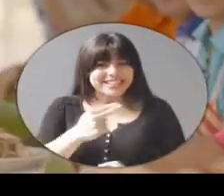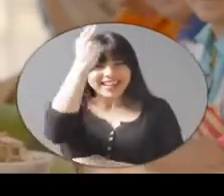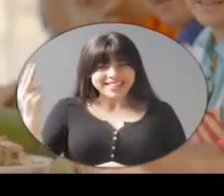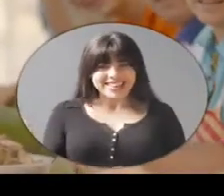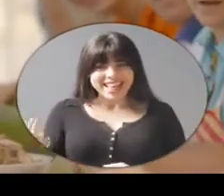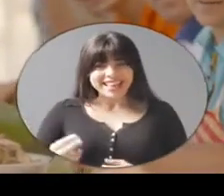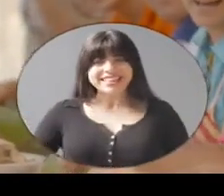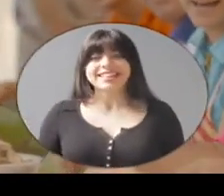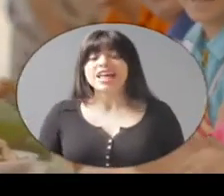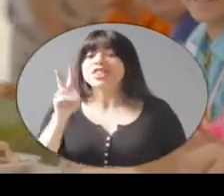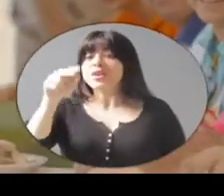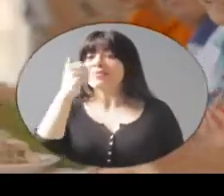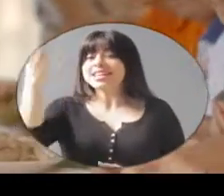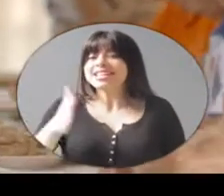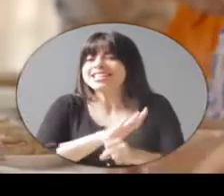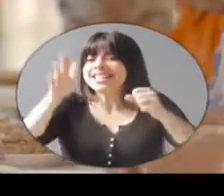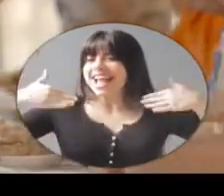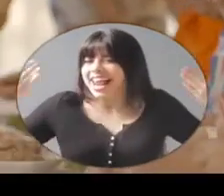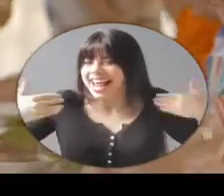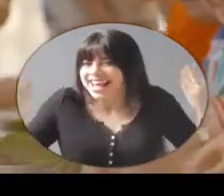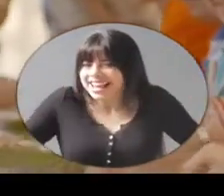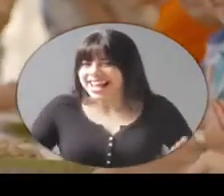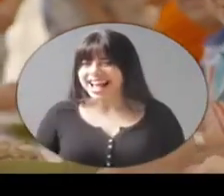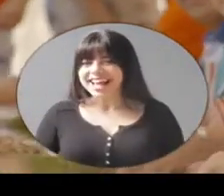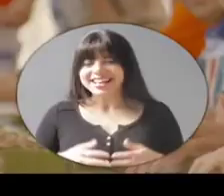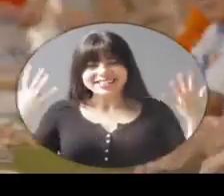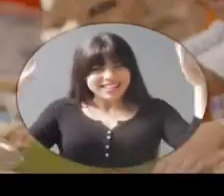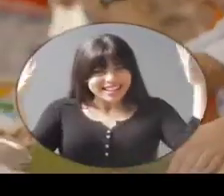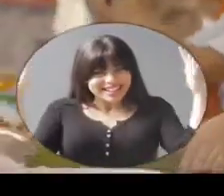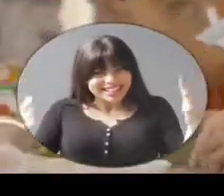muy feliz Navidad y un 2015 lleno de alegría.